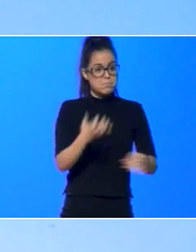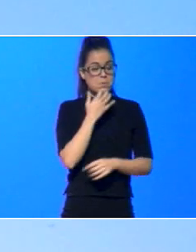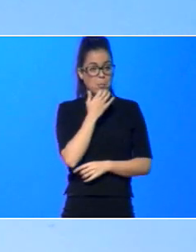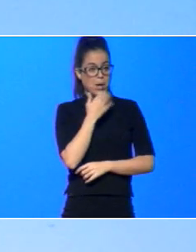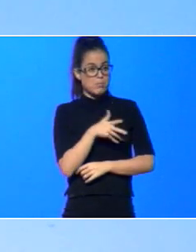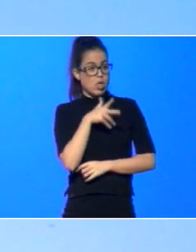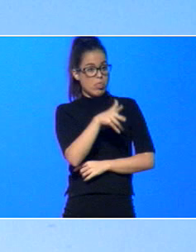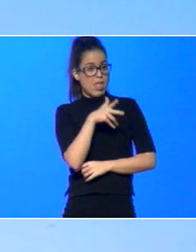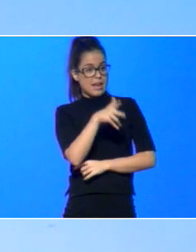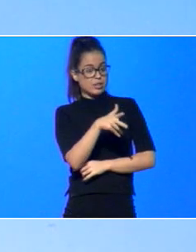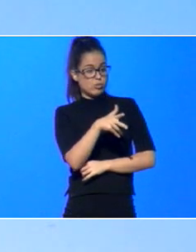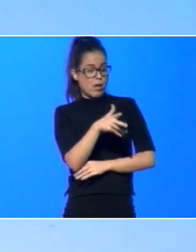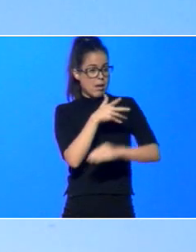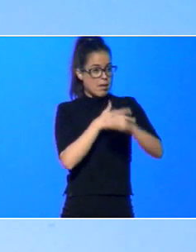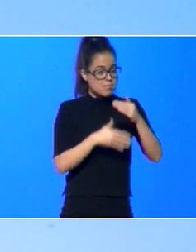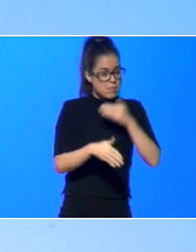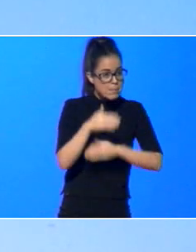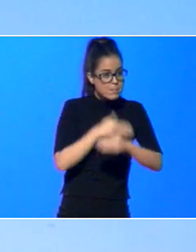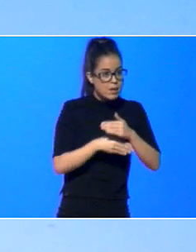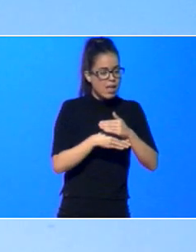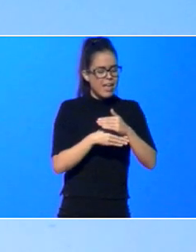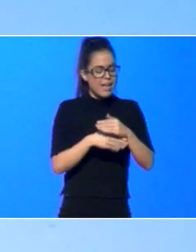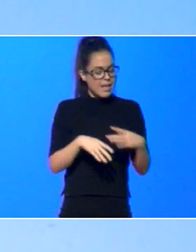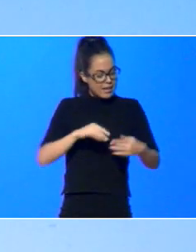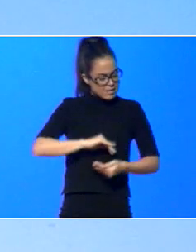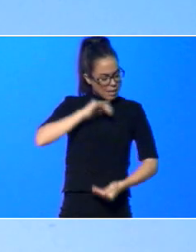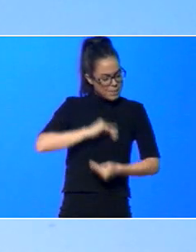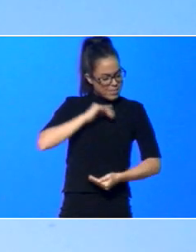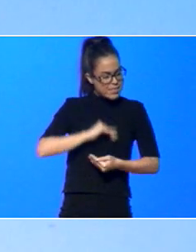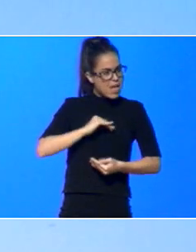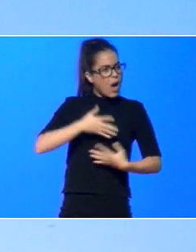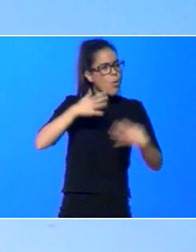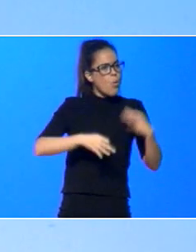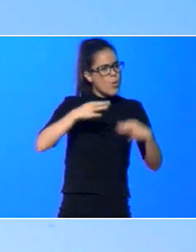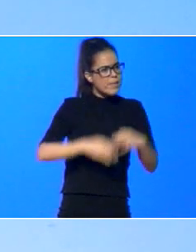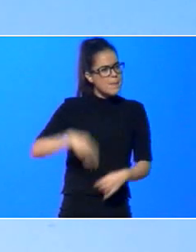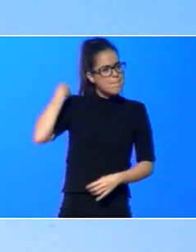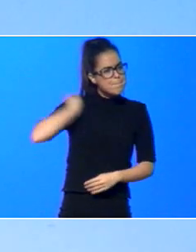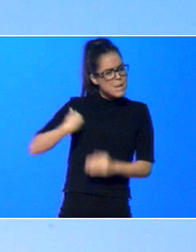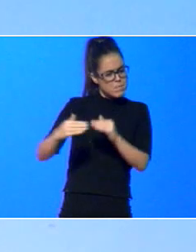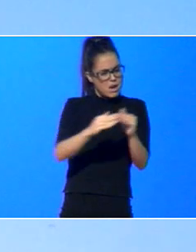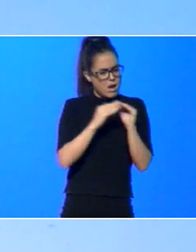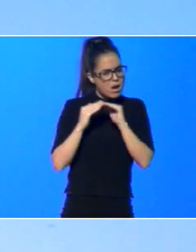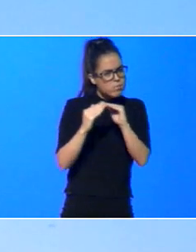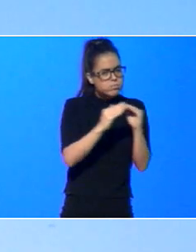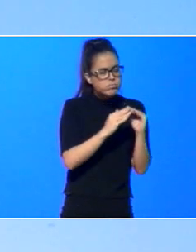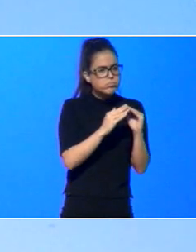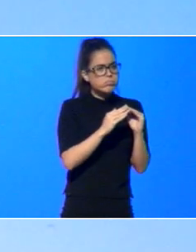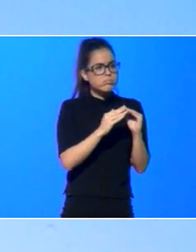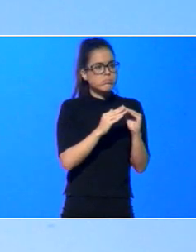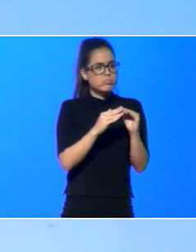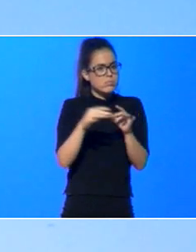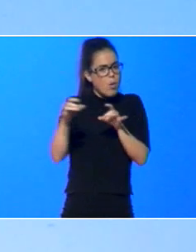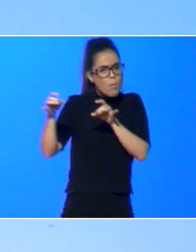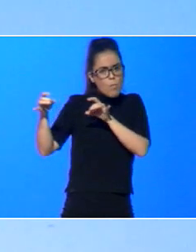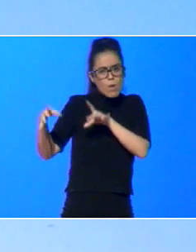capacidad el derecho una igual capacidad jurídica Quizá el más